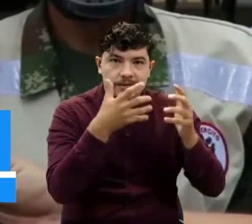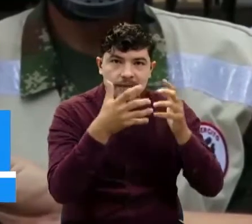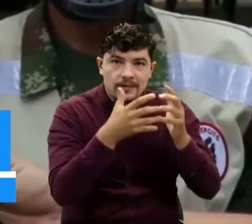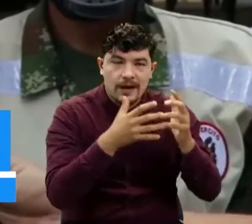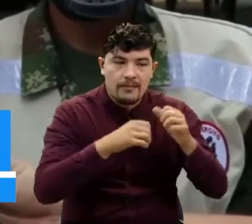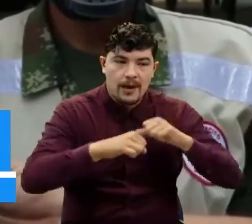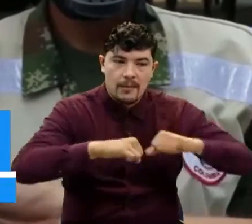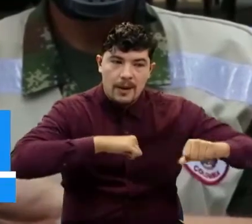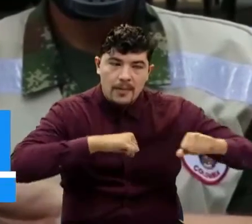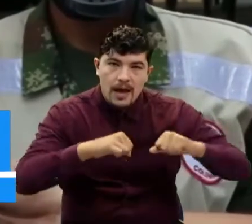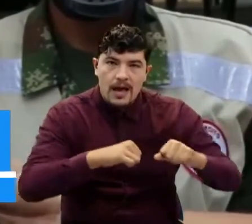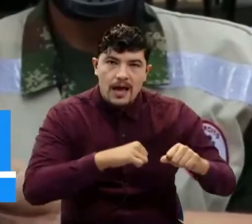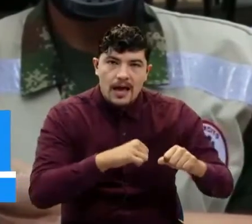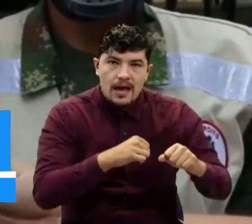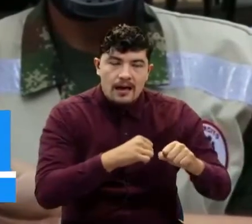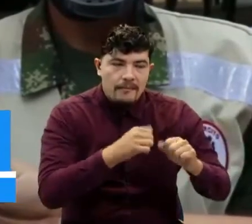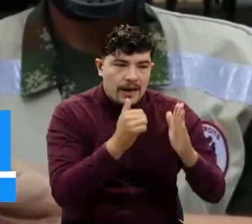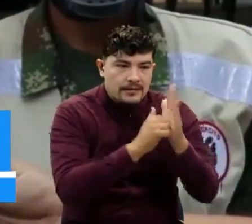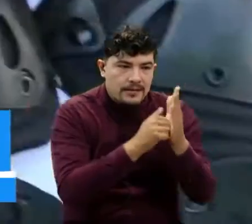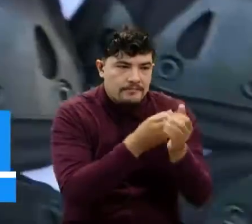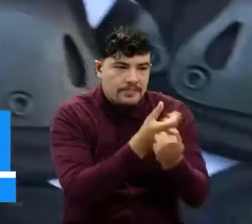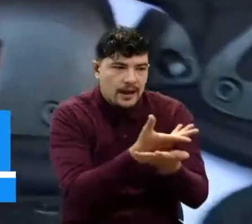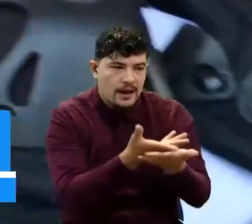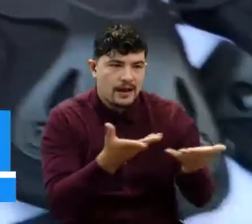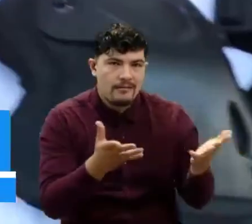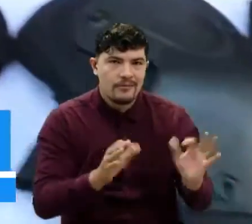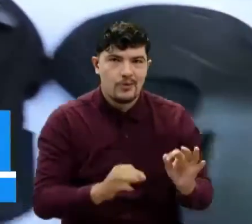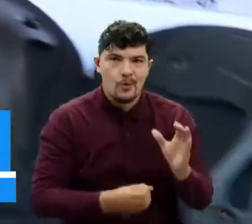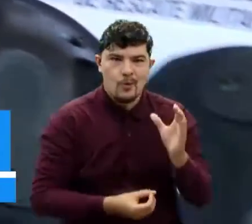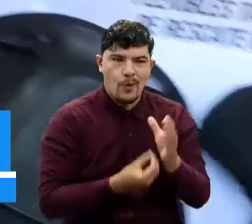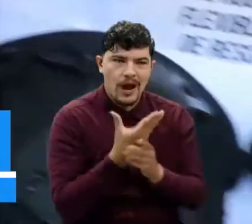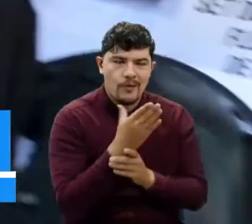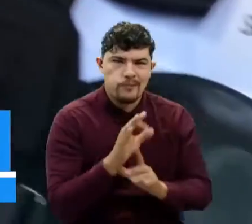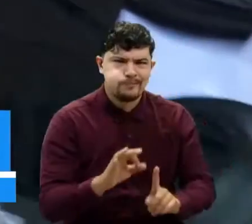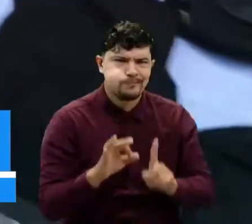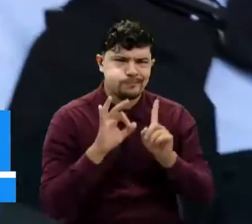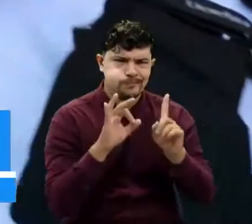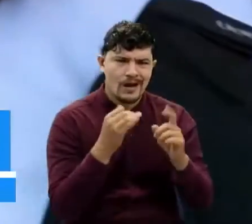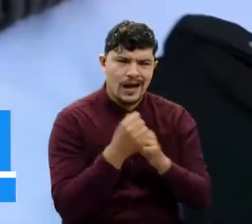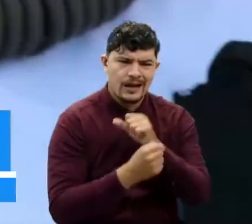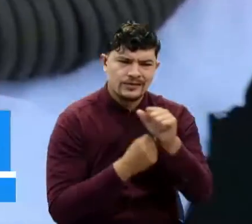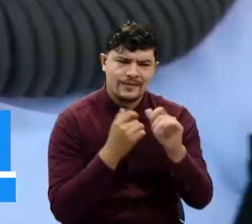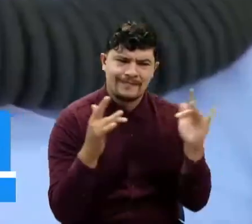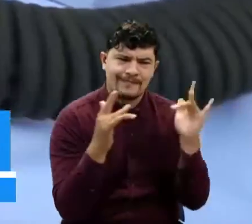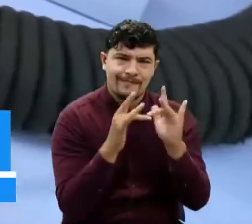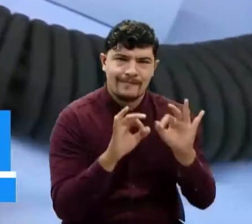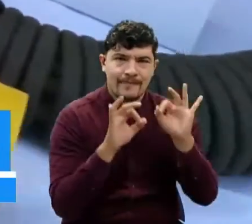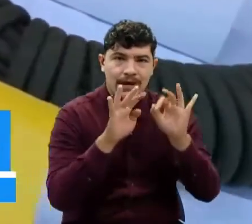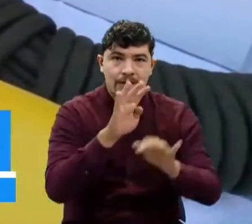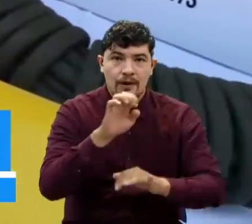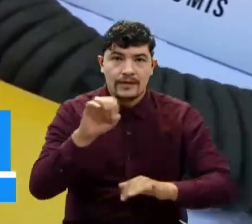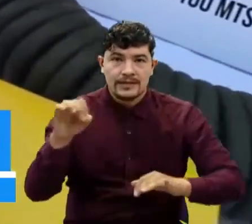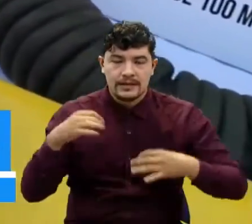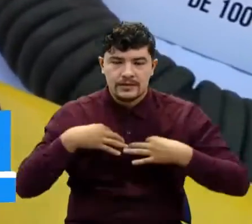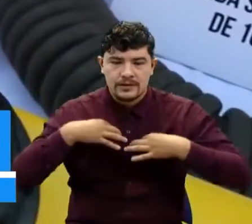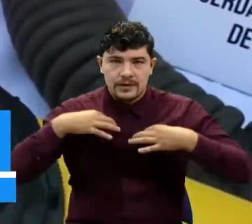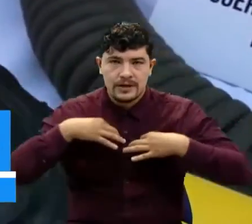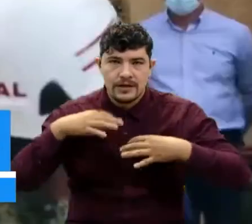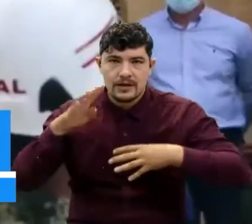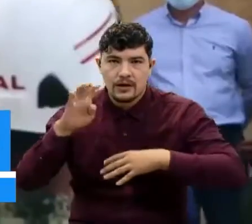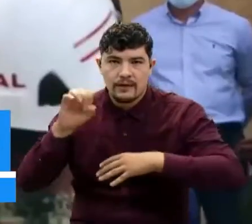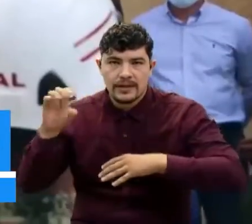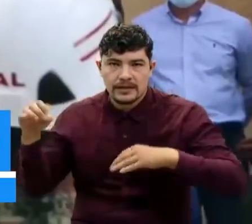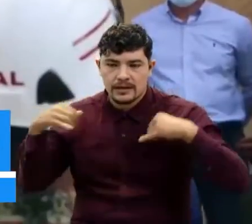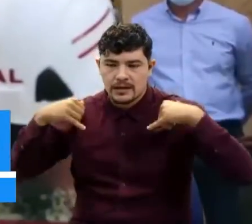sistema competente, un sistema moderno. Los bomberos recibieron 900 uniformes completos y 900 morrales tácticos. La